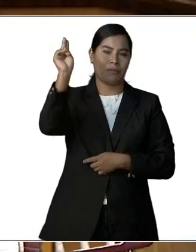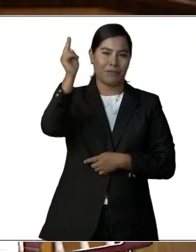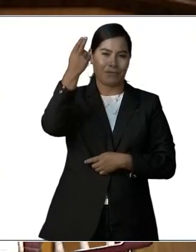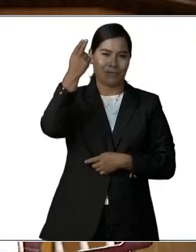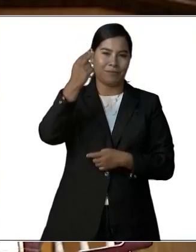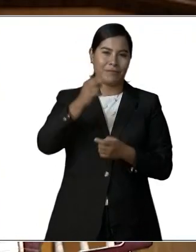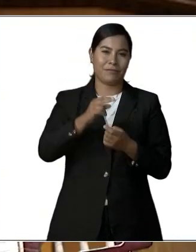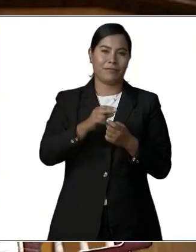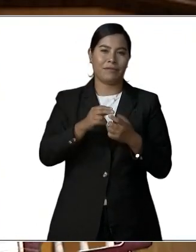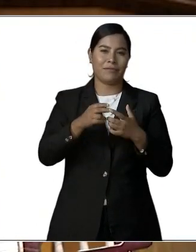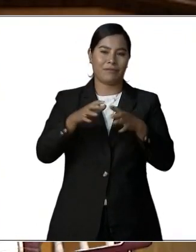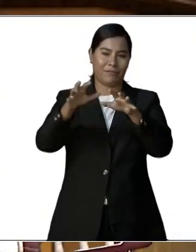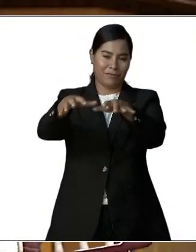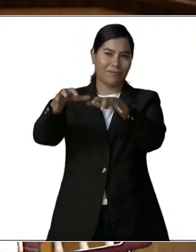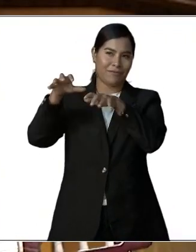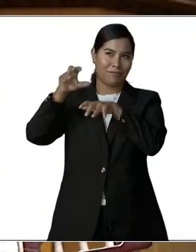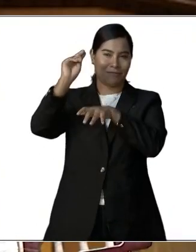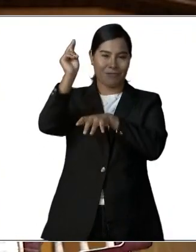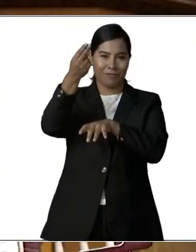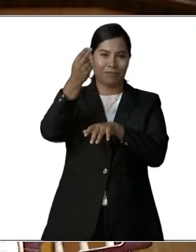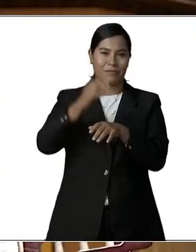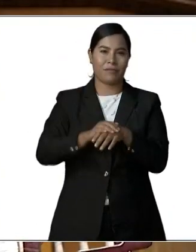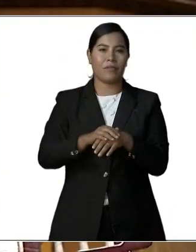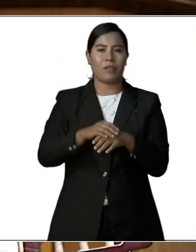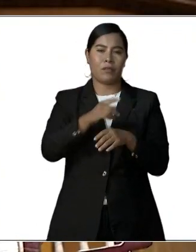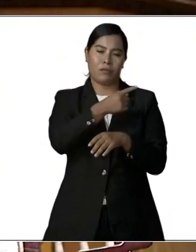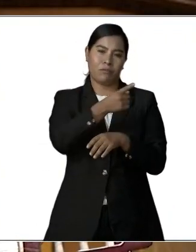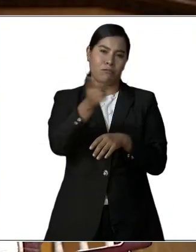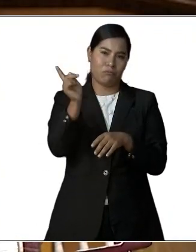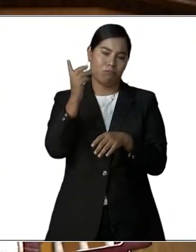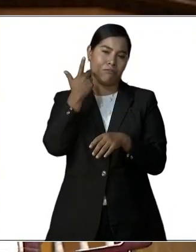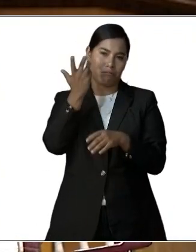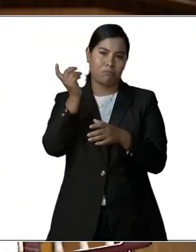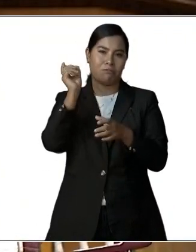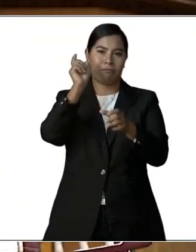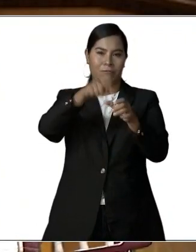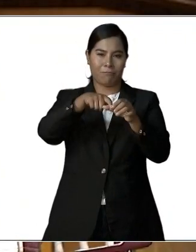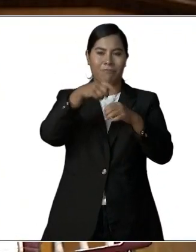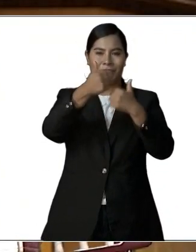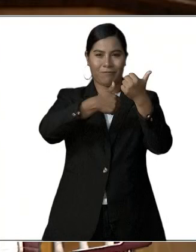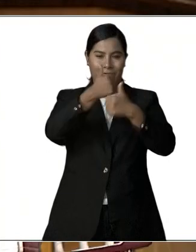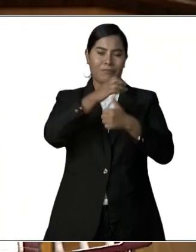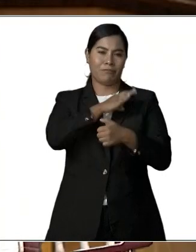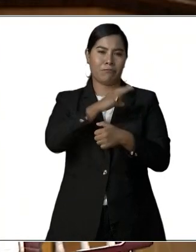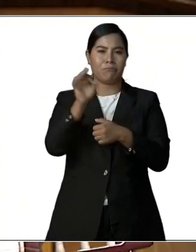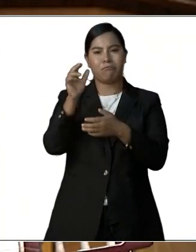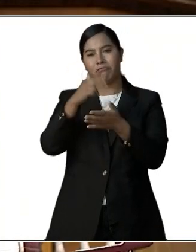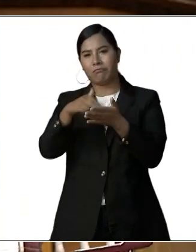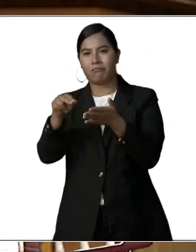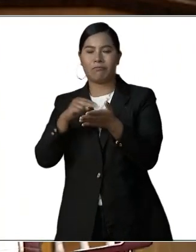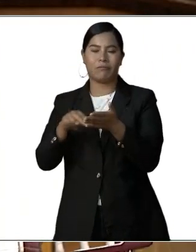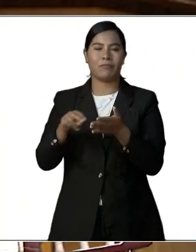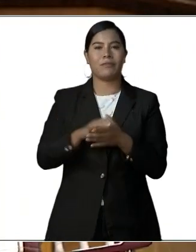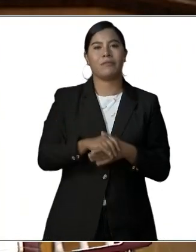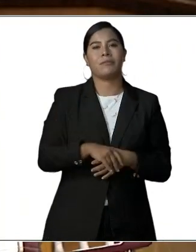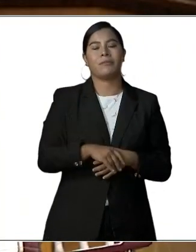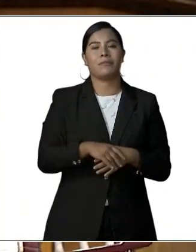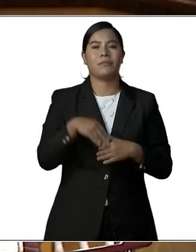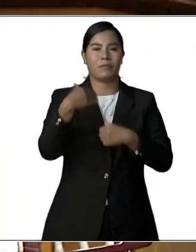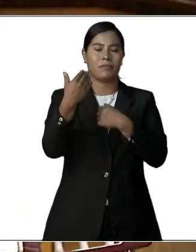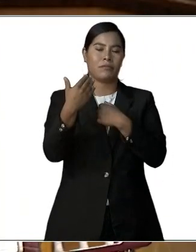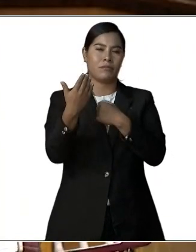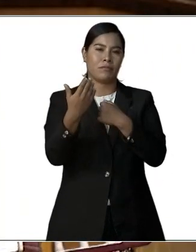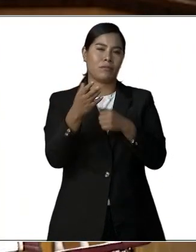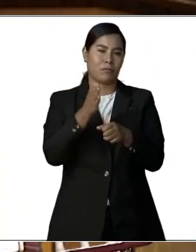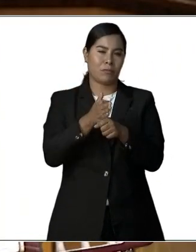que se inscriban. En un momentito vamos a ir platicando de cuáles son estas bases. Pero bueno, y